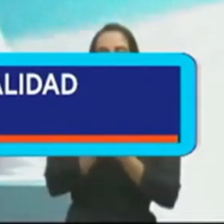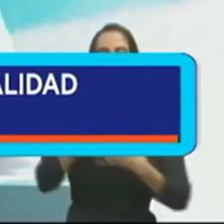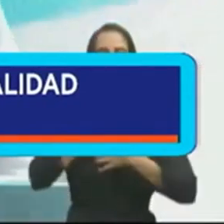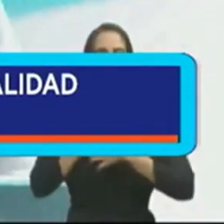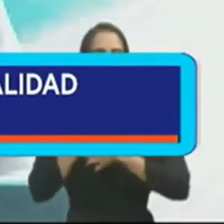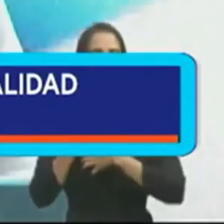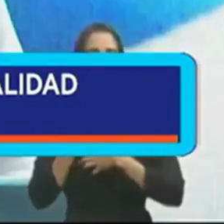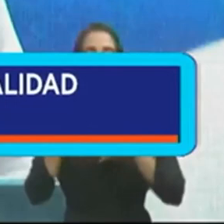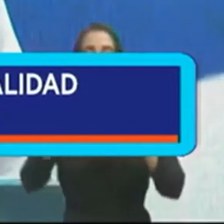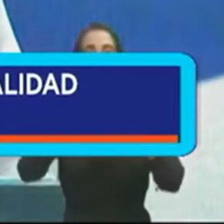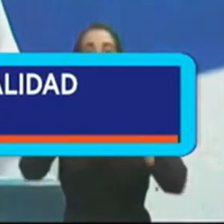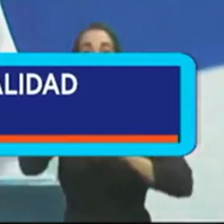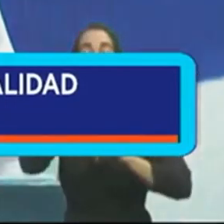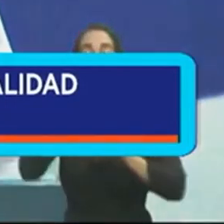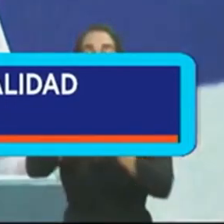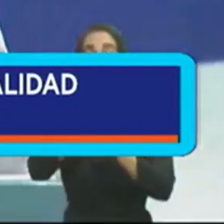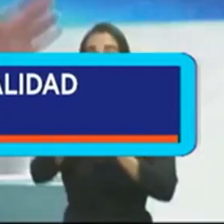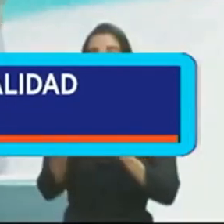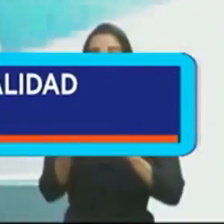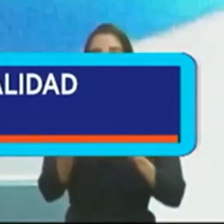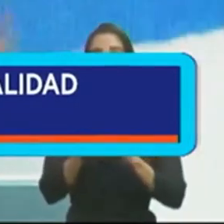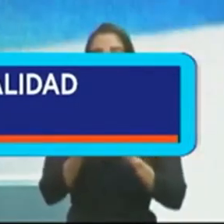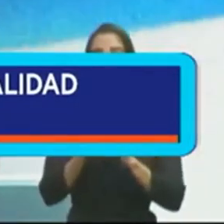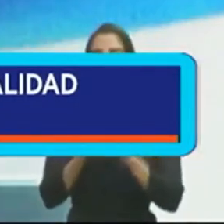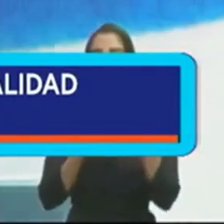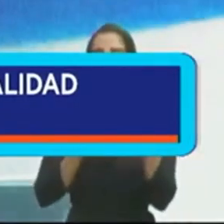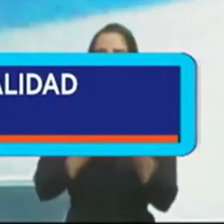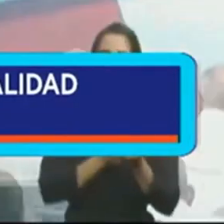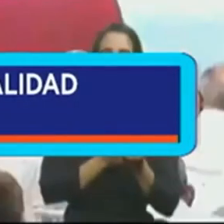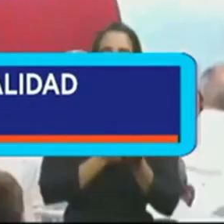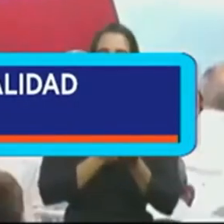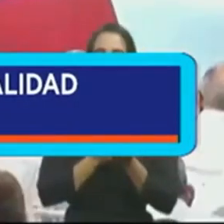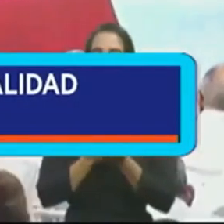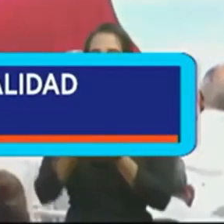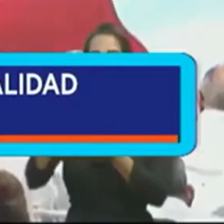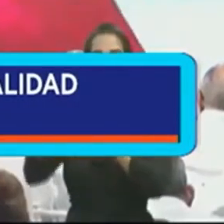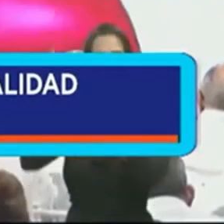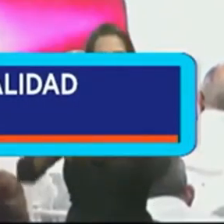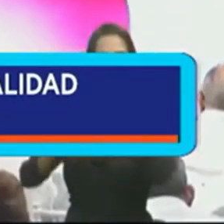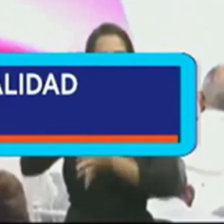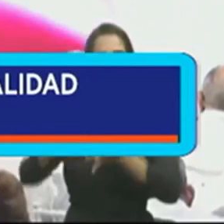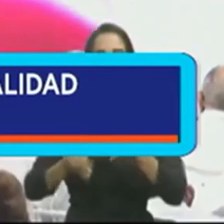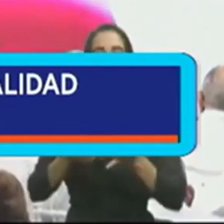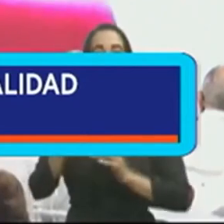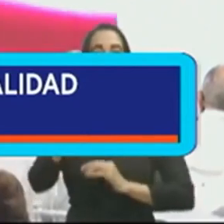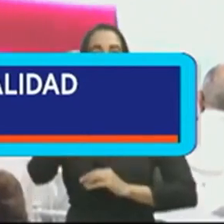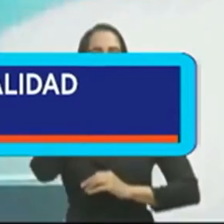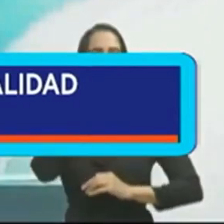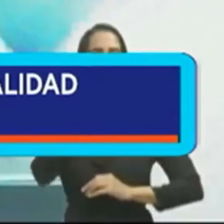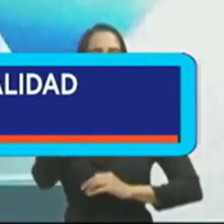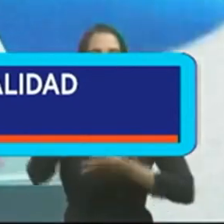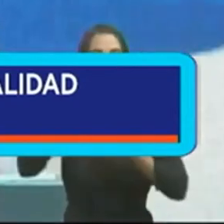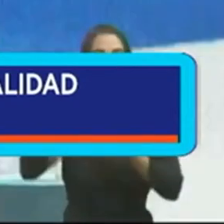las trabajadoras y trabajadores domésticos y se puso de su lado, del lado de la justicia, escuchando sus